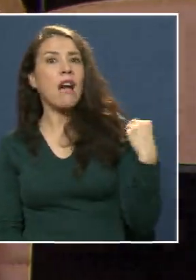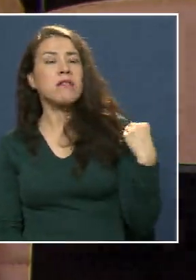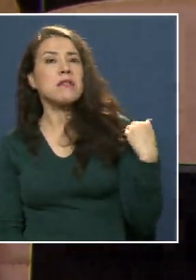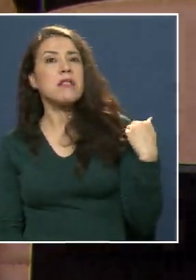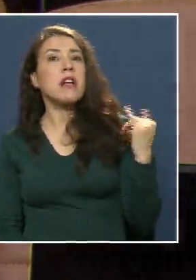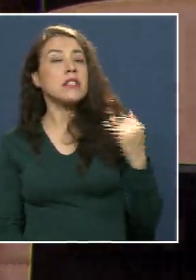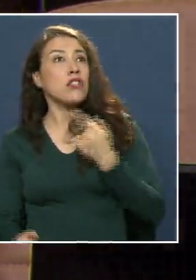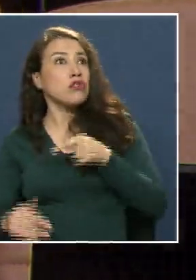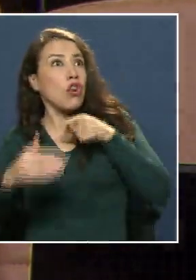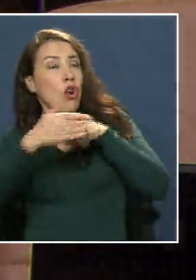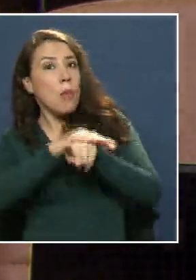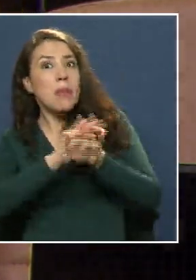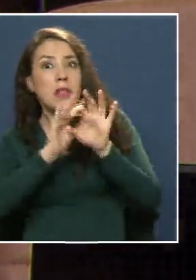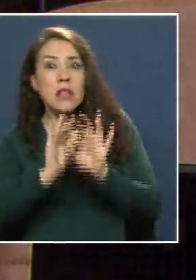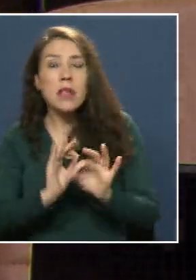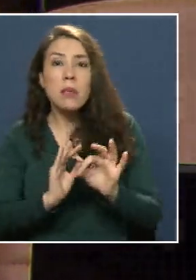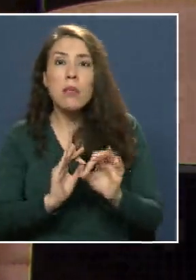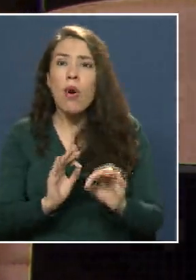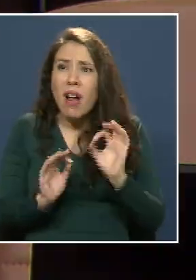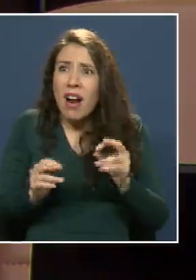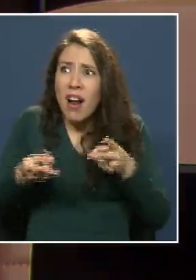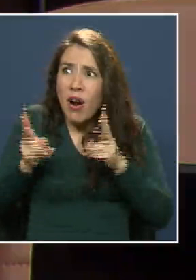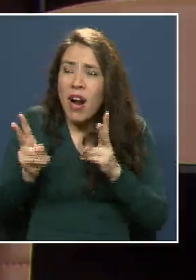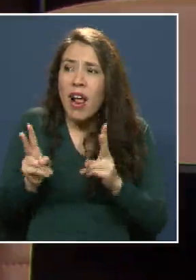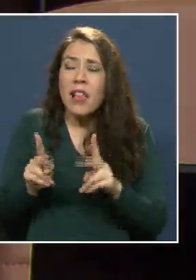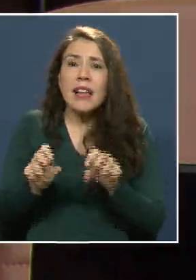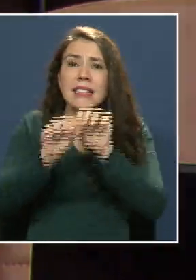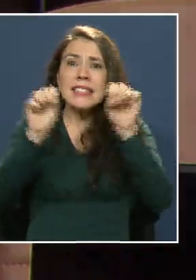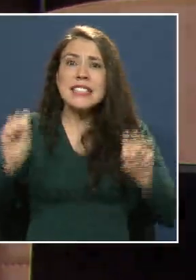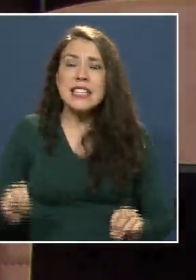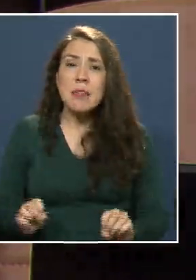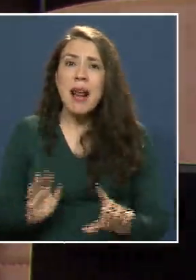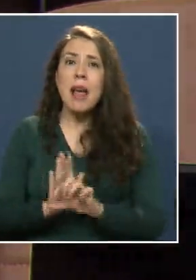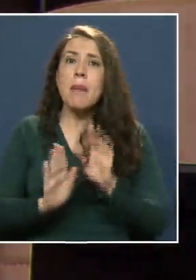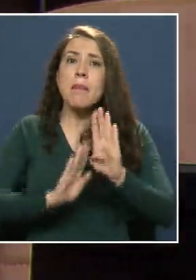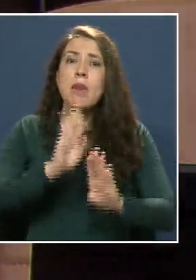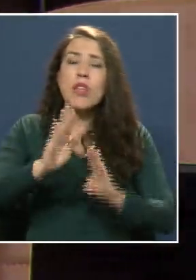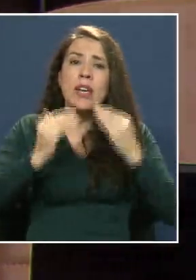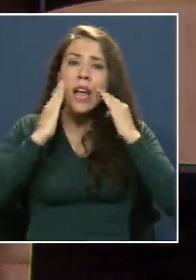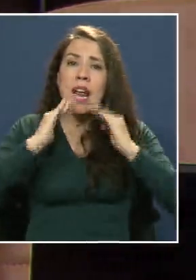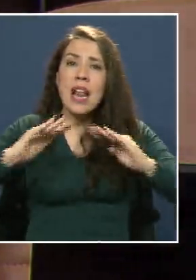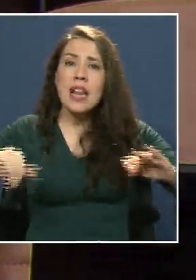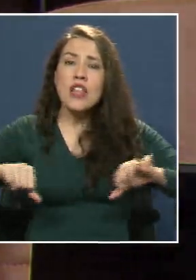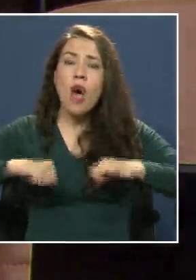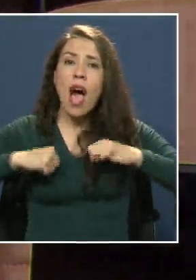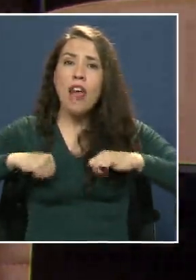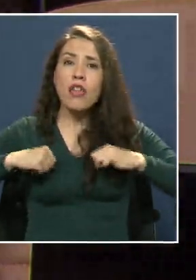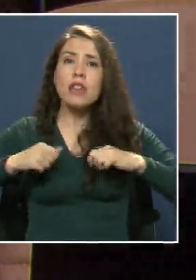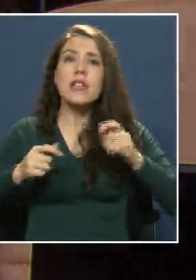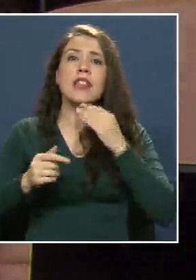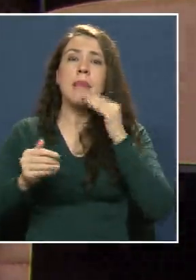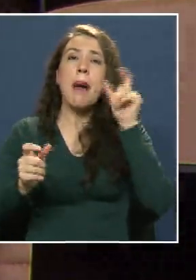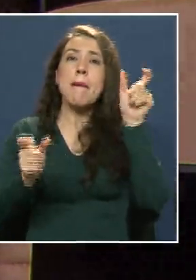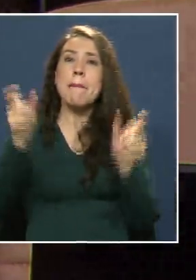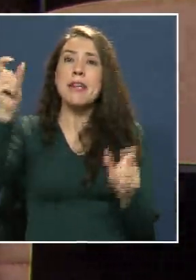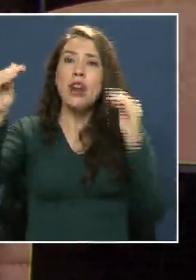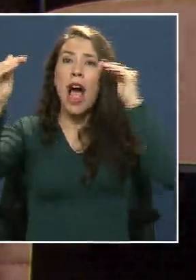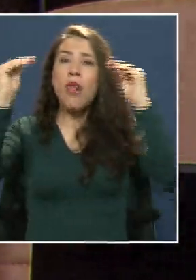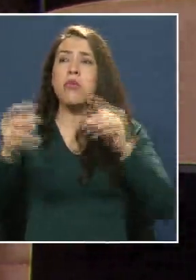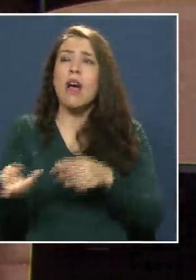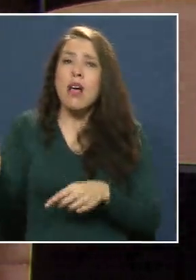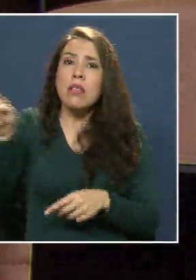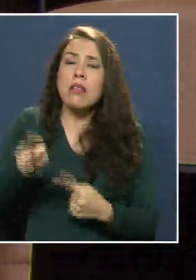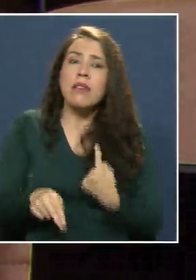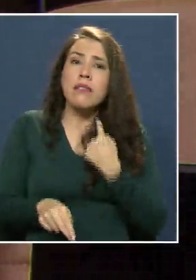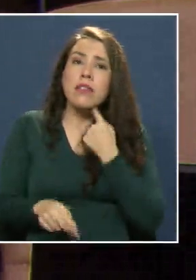una intervención legítima del legislador del sistema jurídico para proteger a niños, niñas y adolescentes y a los adultos revictimizados